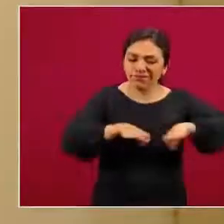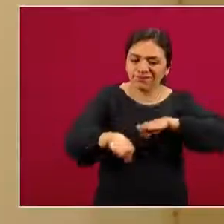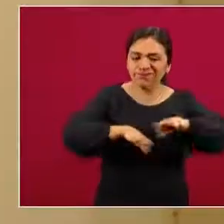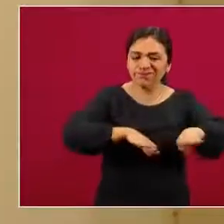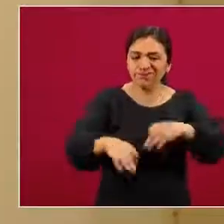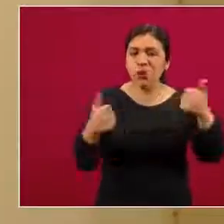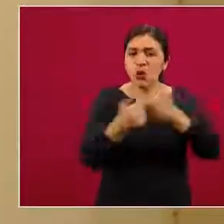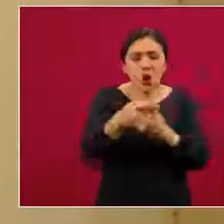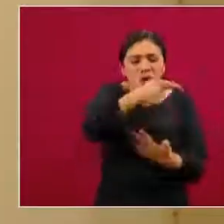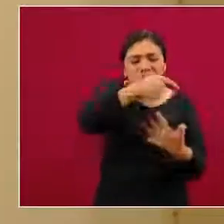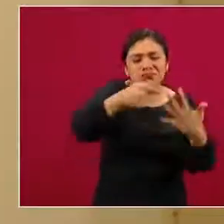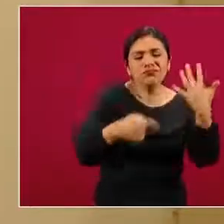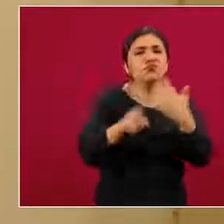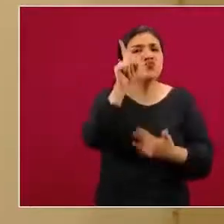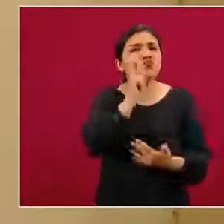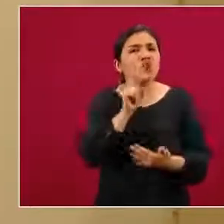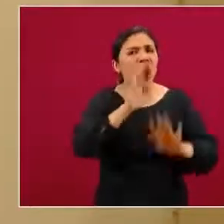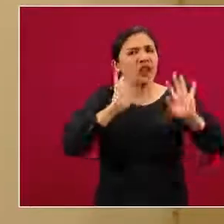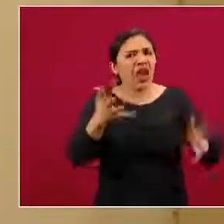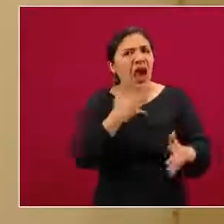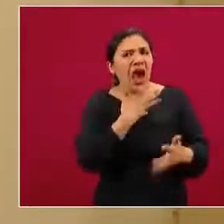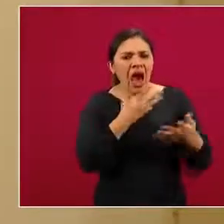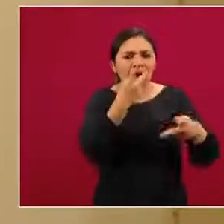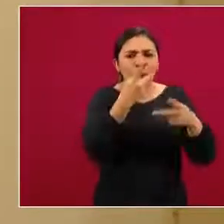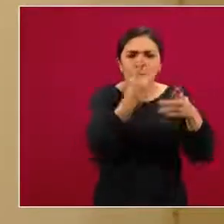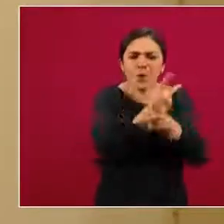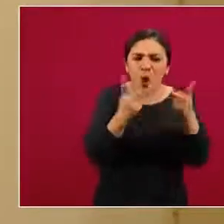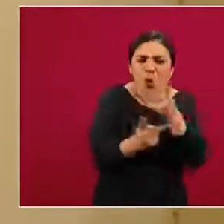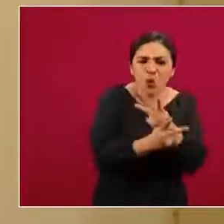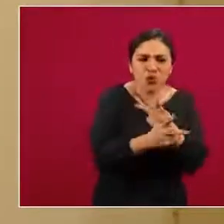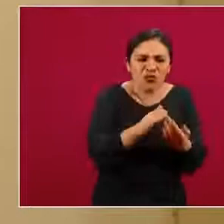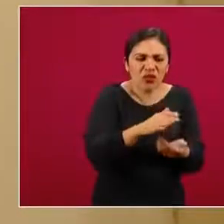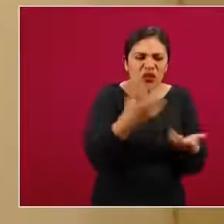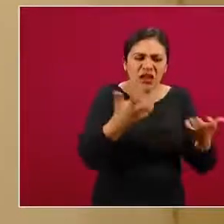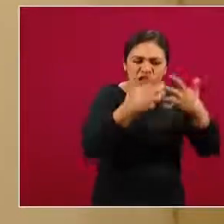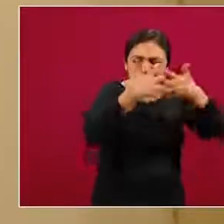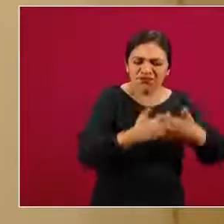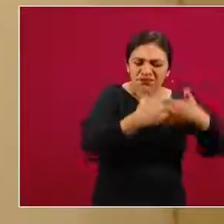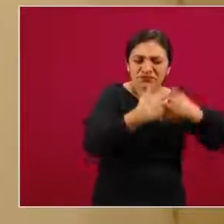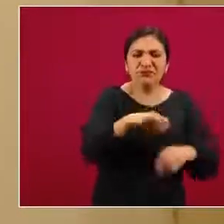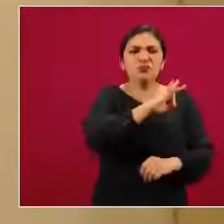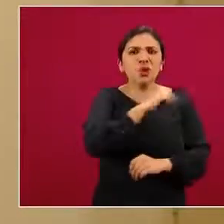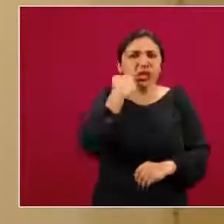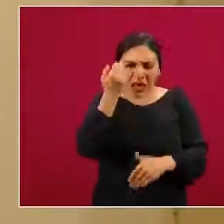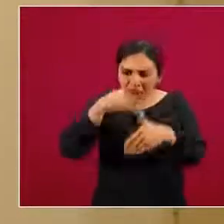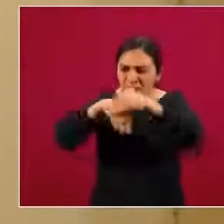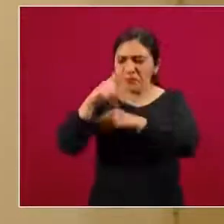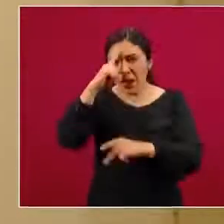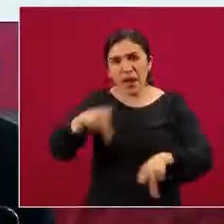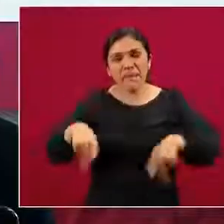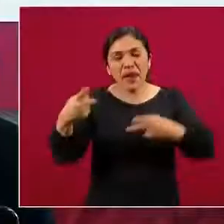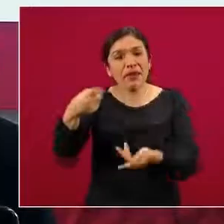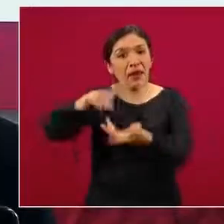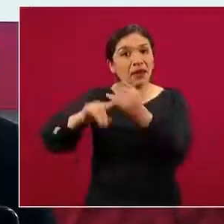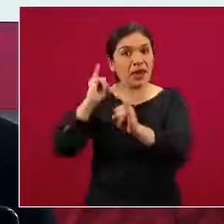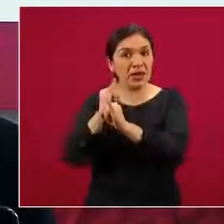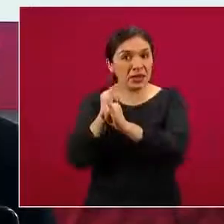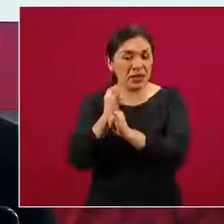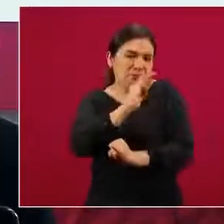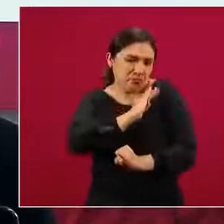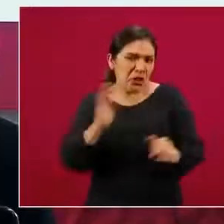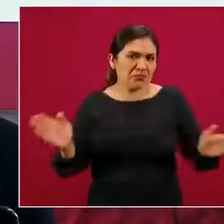trabajar con estas mujeres que ya producen, que tienen este potencial de entrar al comercio electrónico. La que